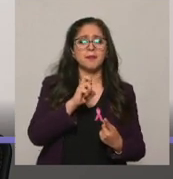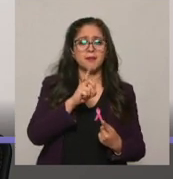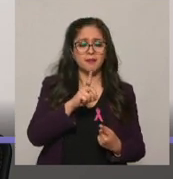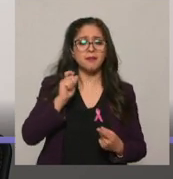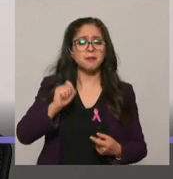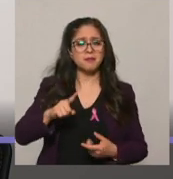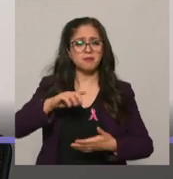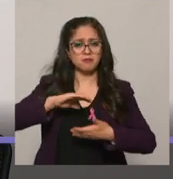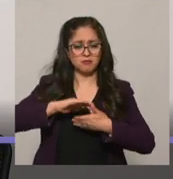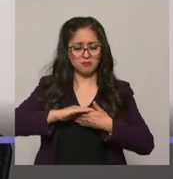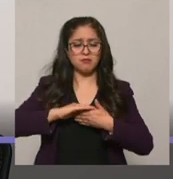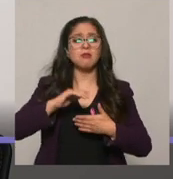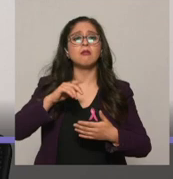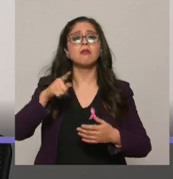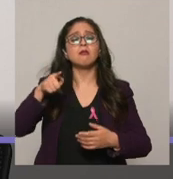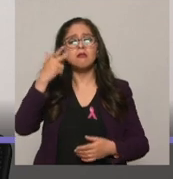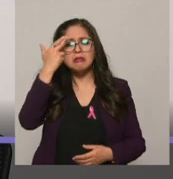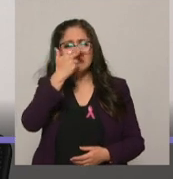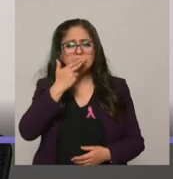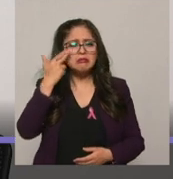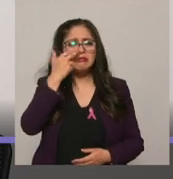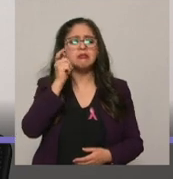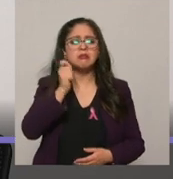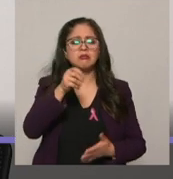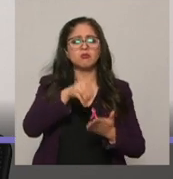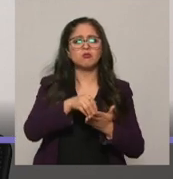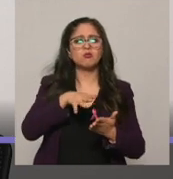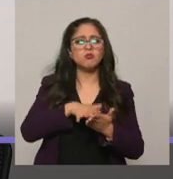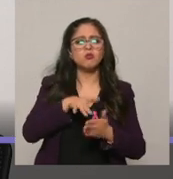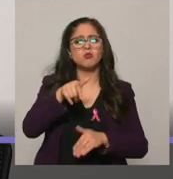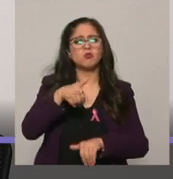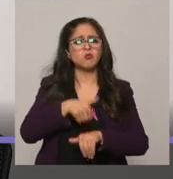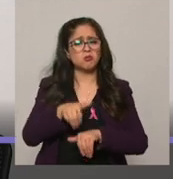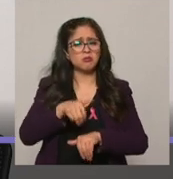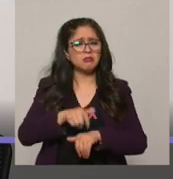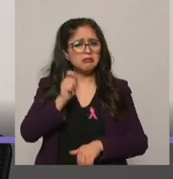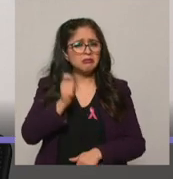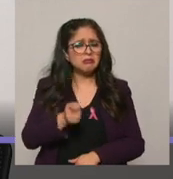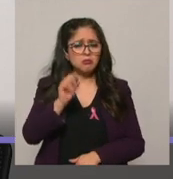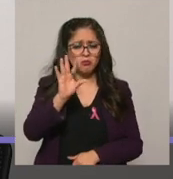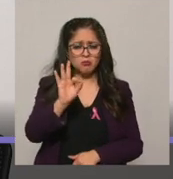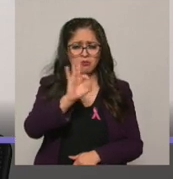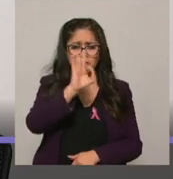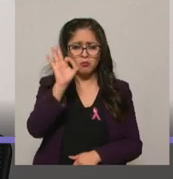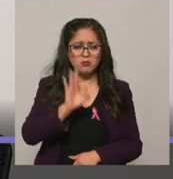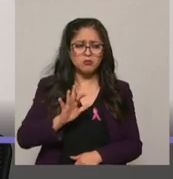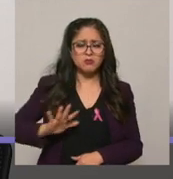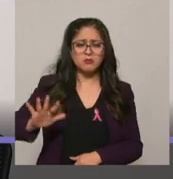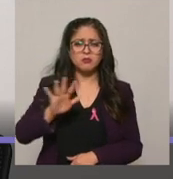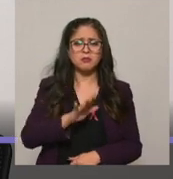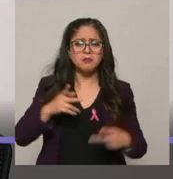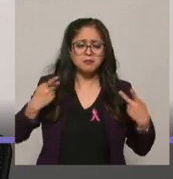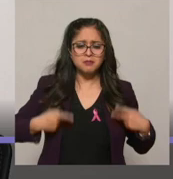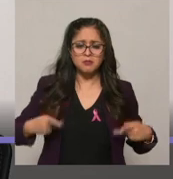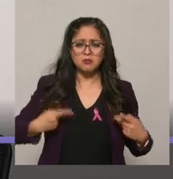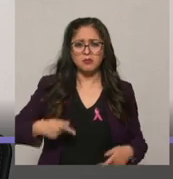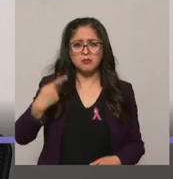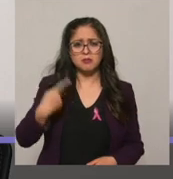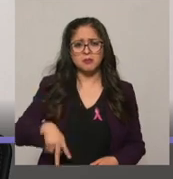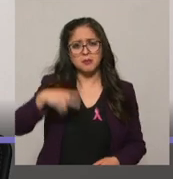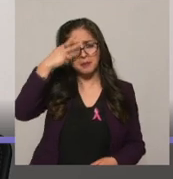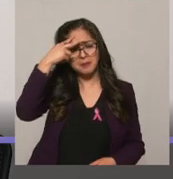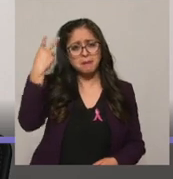hicieron un análisis, compartieron una cifra preocupante donde el 40% de la población en México